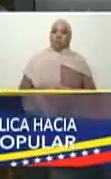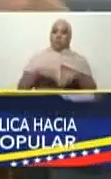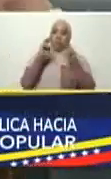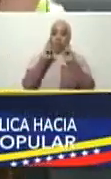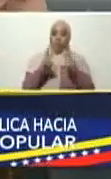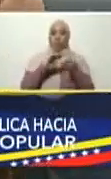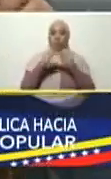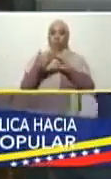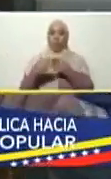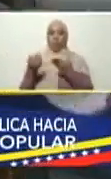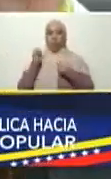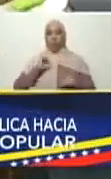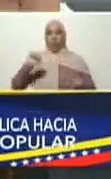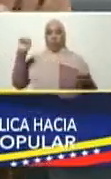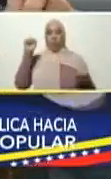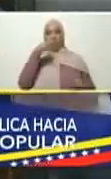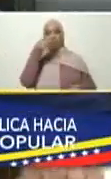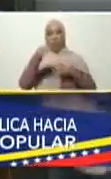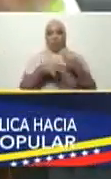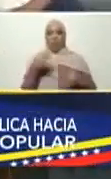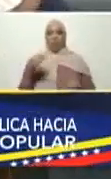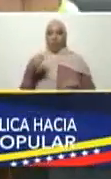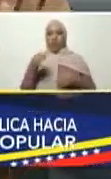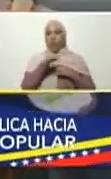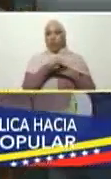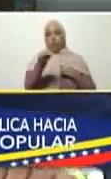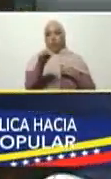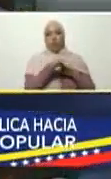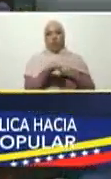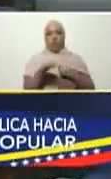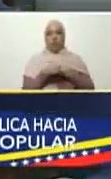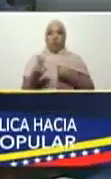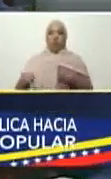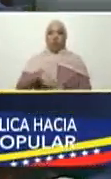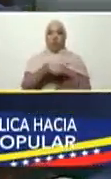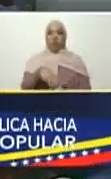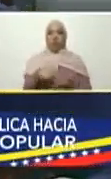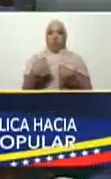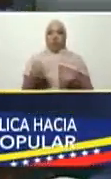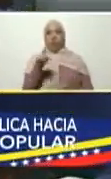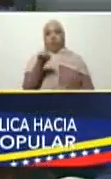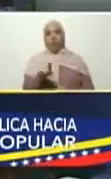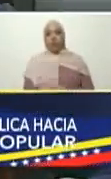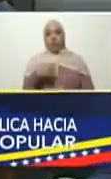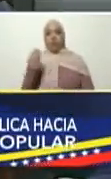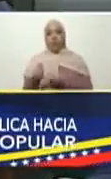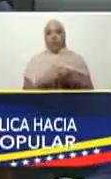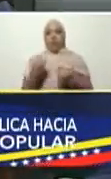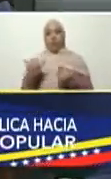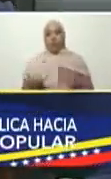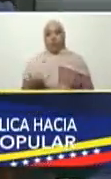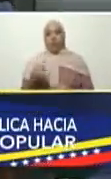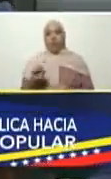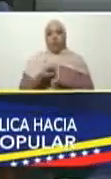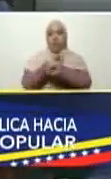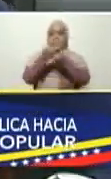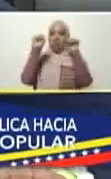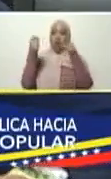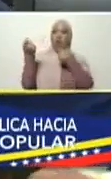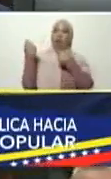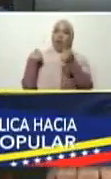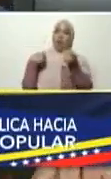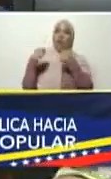el asunto de comuna a comuna, desde lo municipal, desde lo nacional, pero además cómo avizoramos victorias tempranas en la economía,